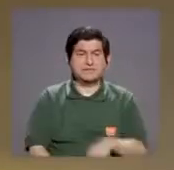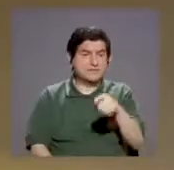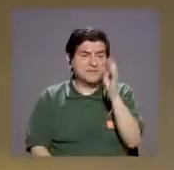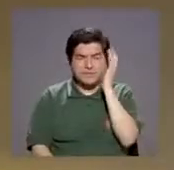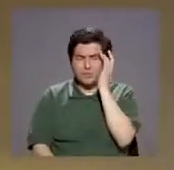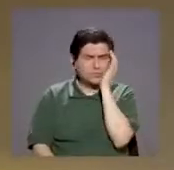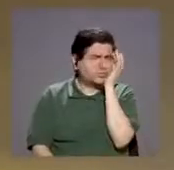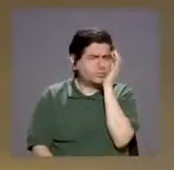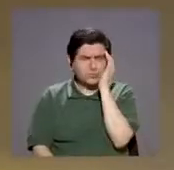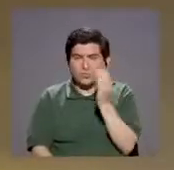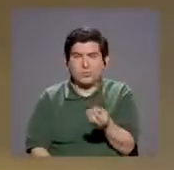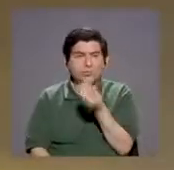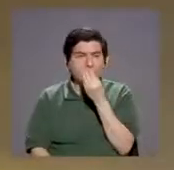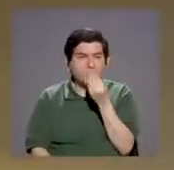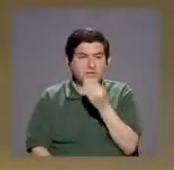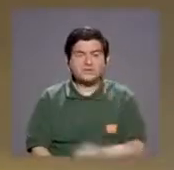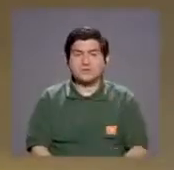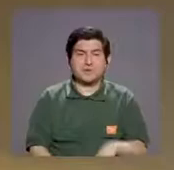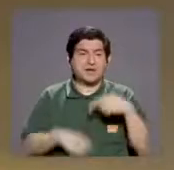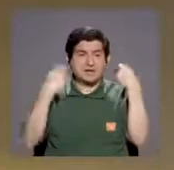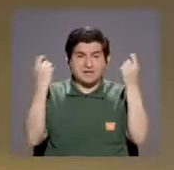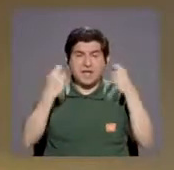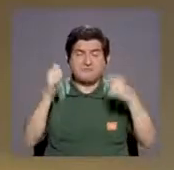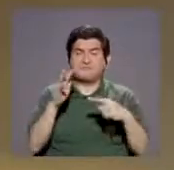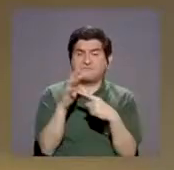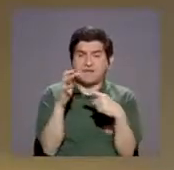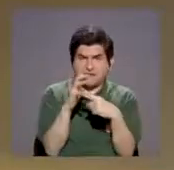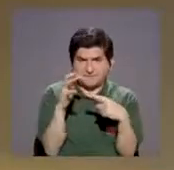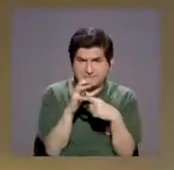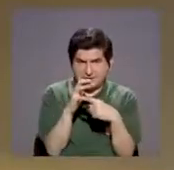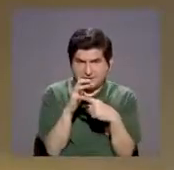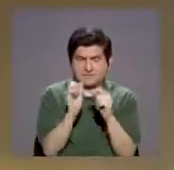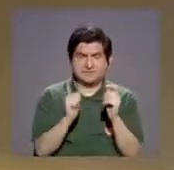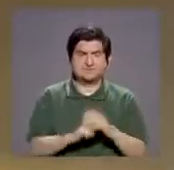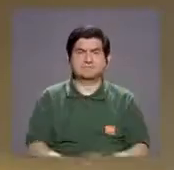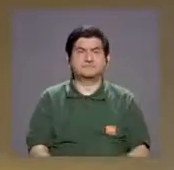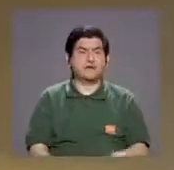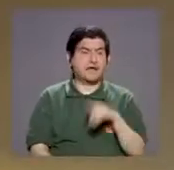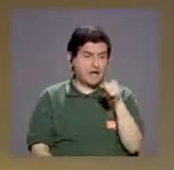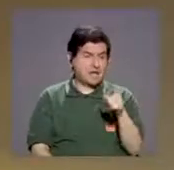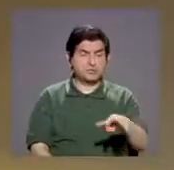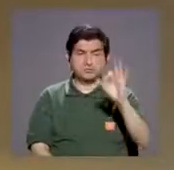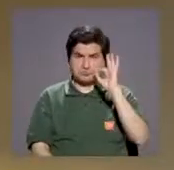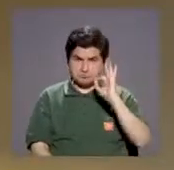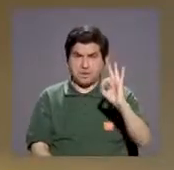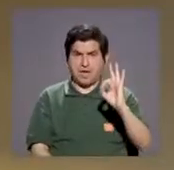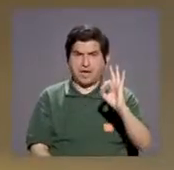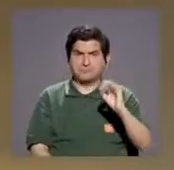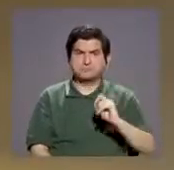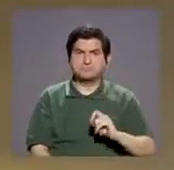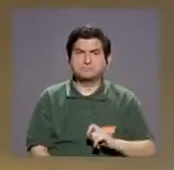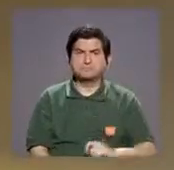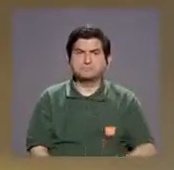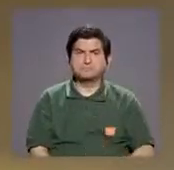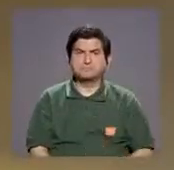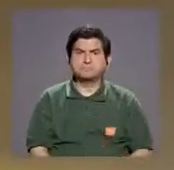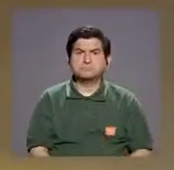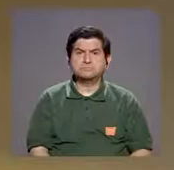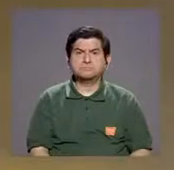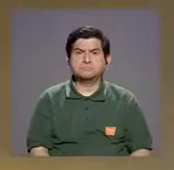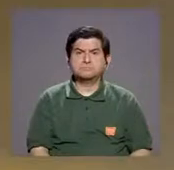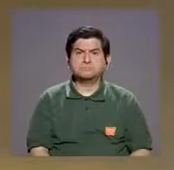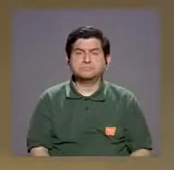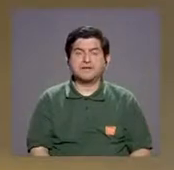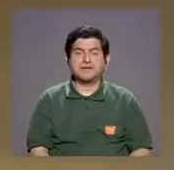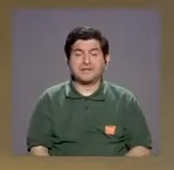preocupaba mucho por la comida los turnos bueno y eso está muy bien así que por cierto la tengo enfrente